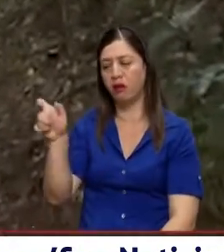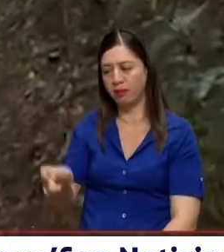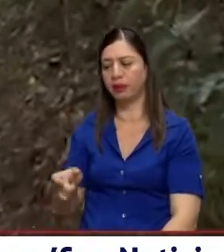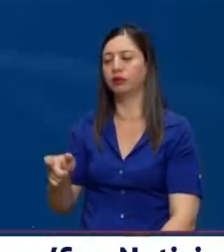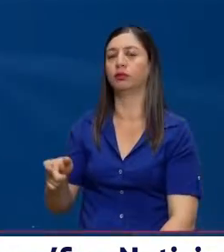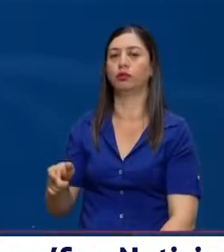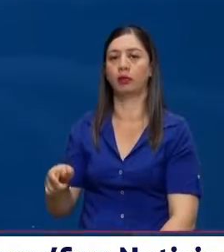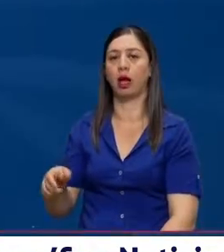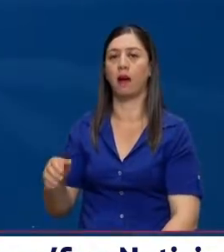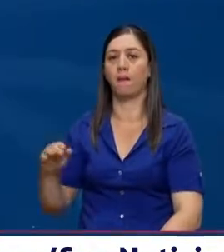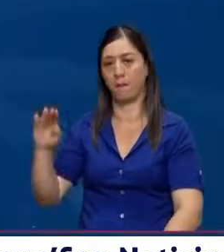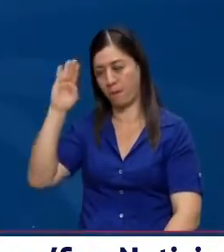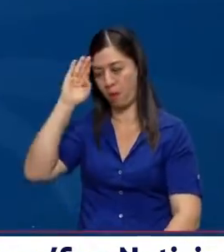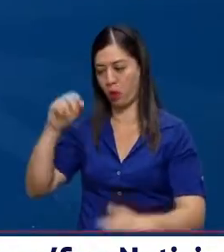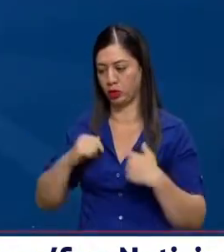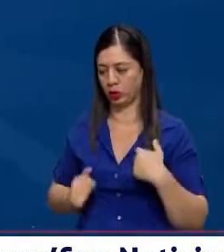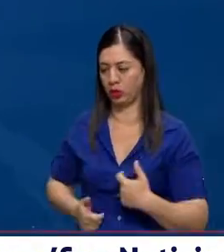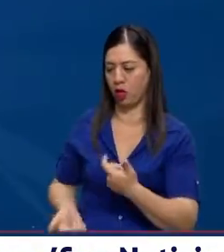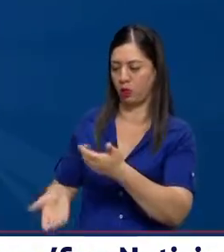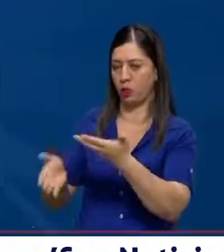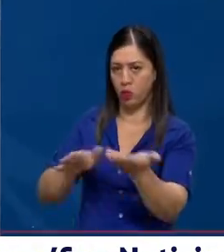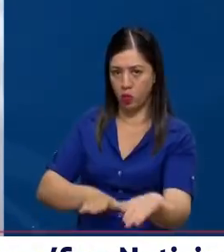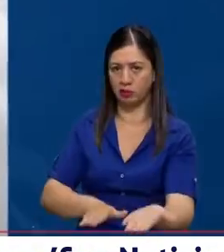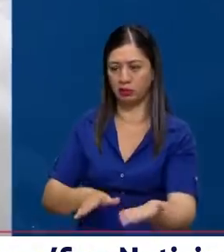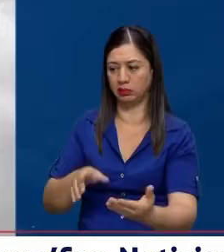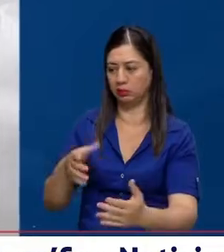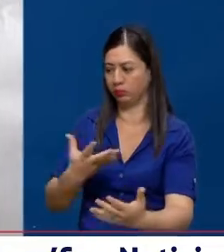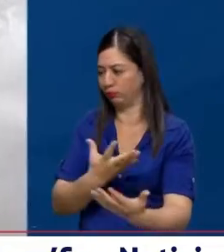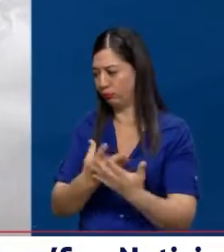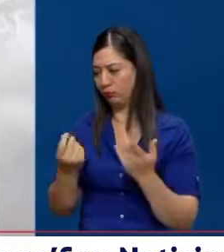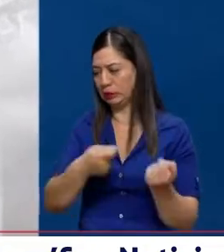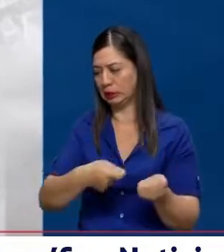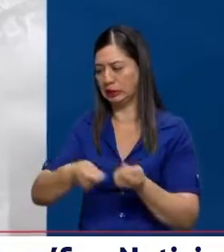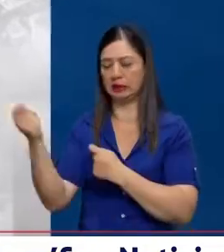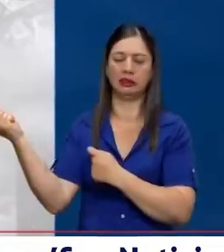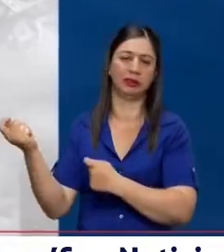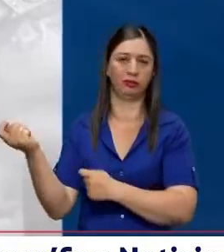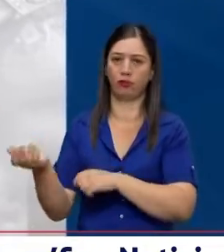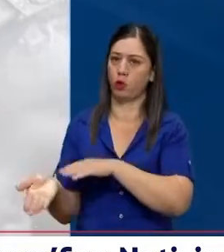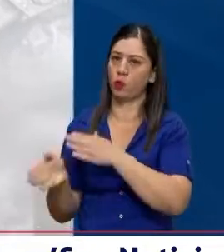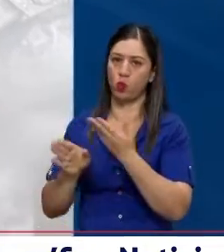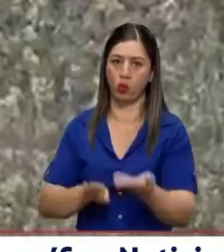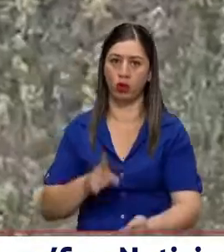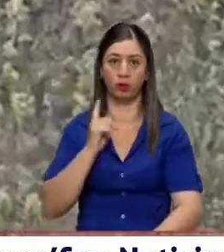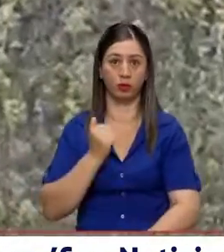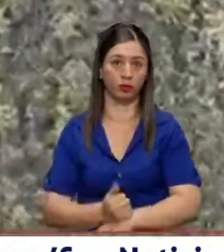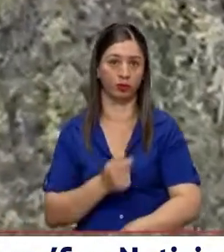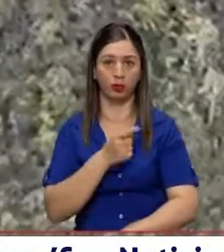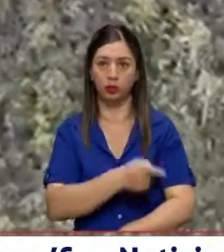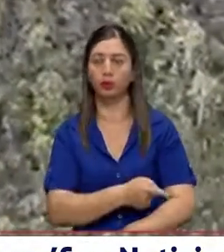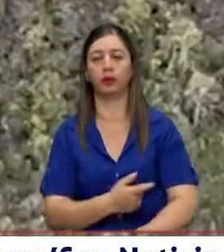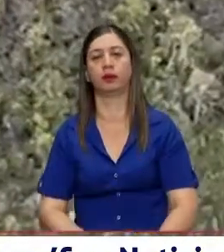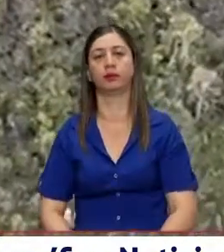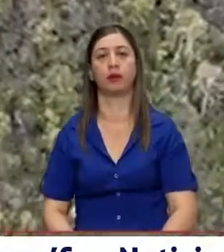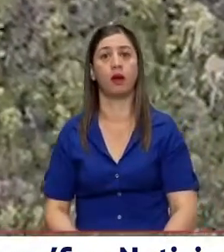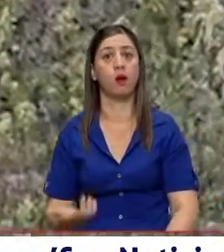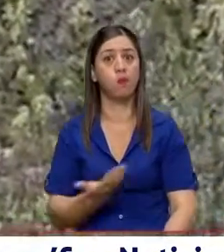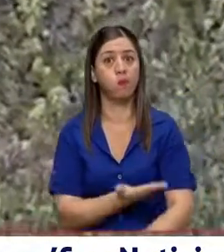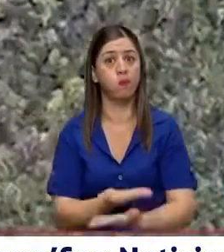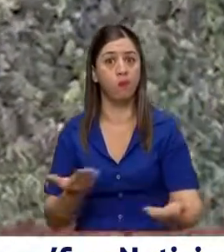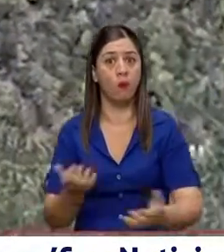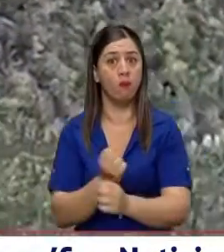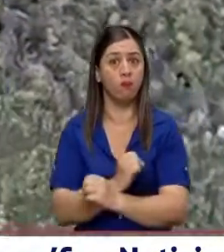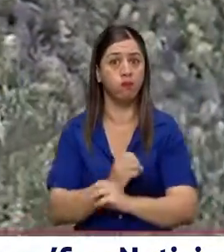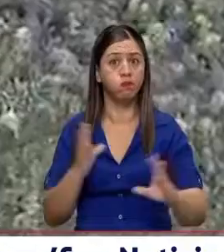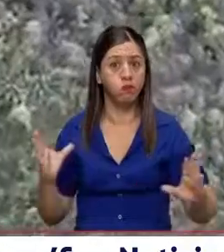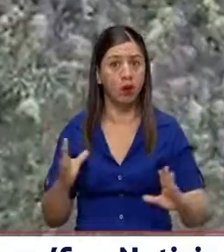Es evacuado y pues pierde la vida por ocasión de estos artefactos. No, que solo estos artefactos no solamente